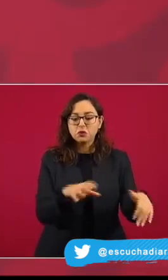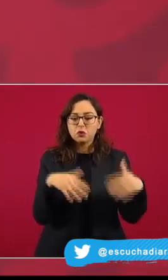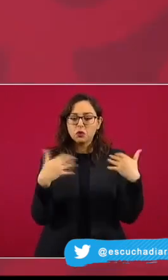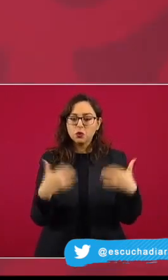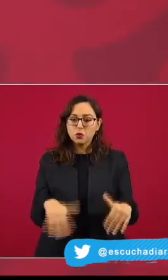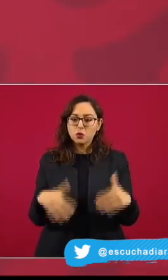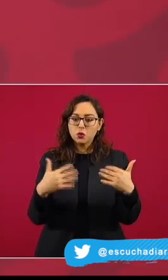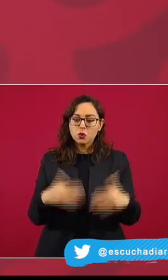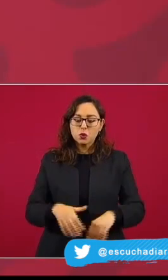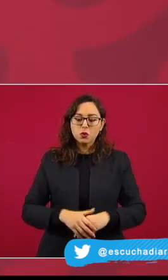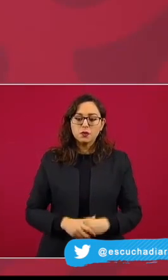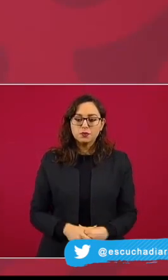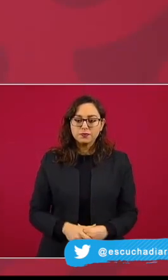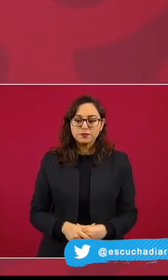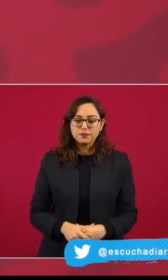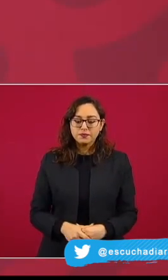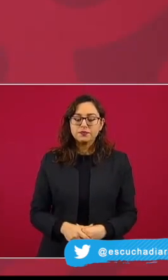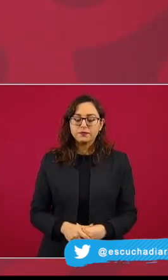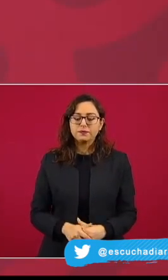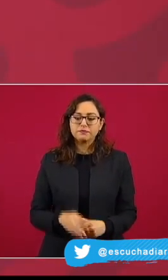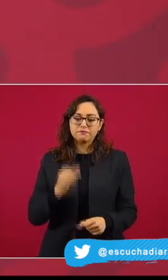una aplicación.